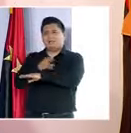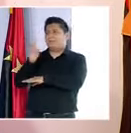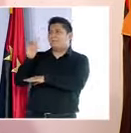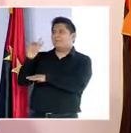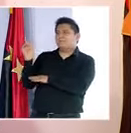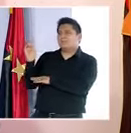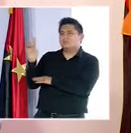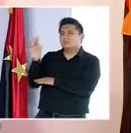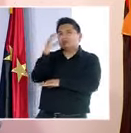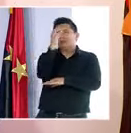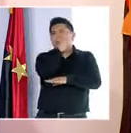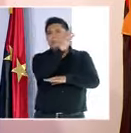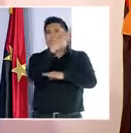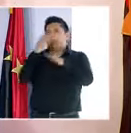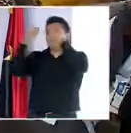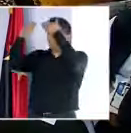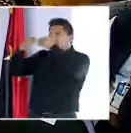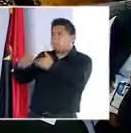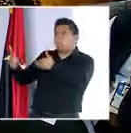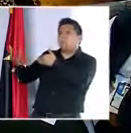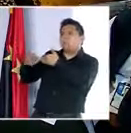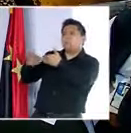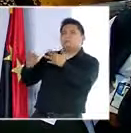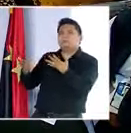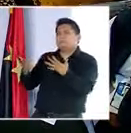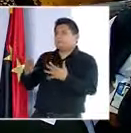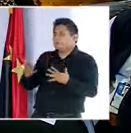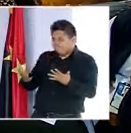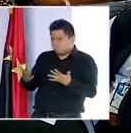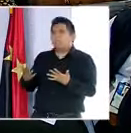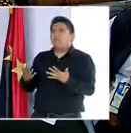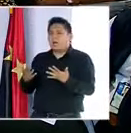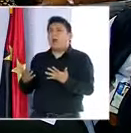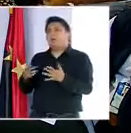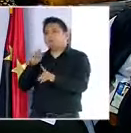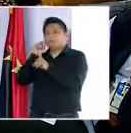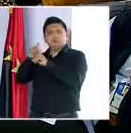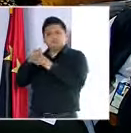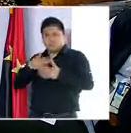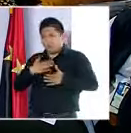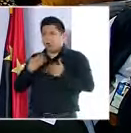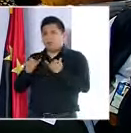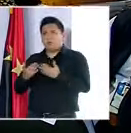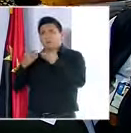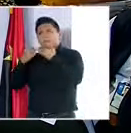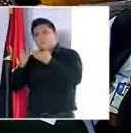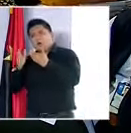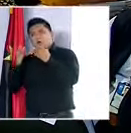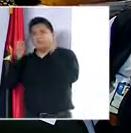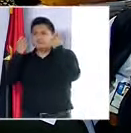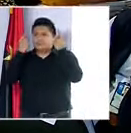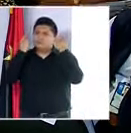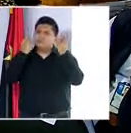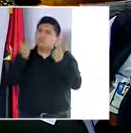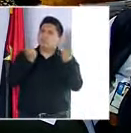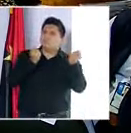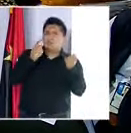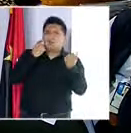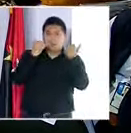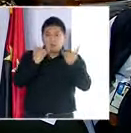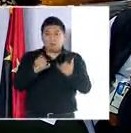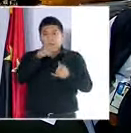lo recibimos como ese gran reto. Hoy ha significado entender que